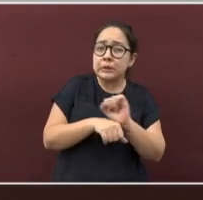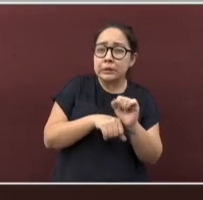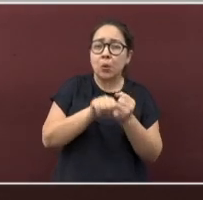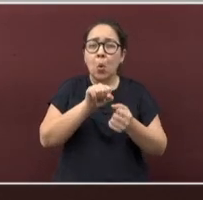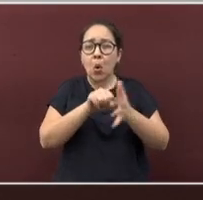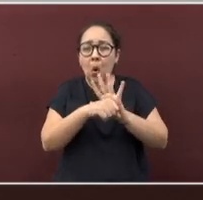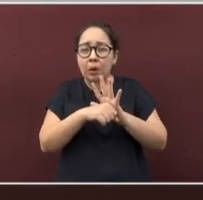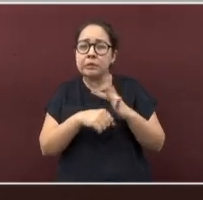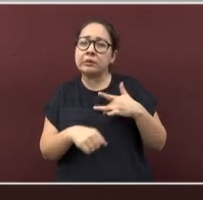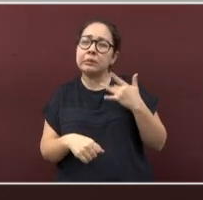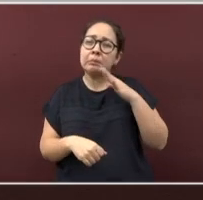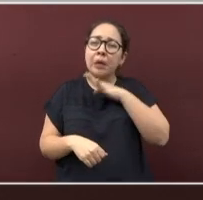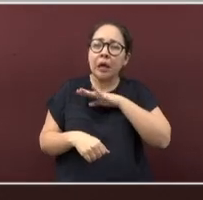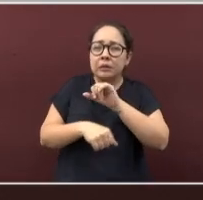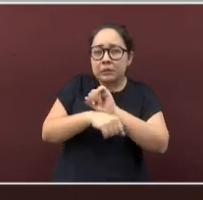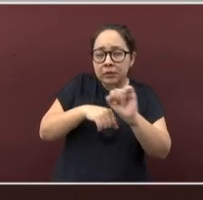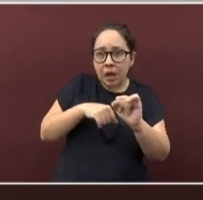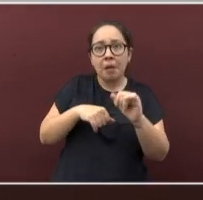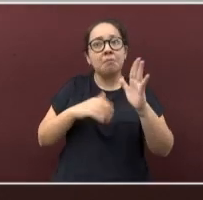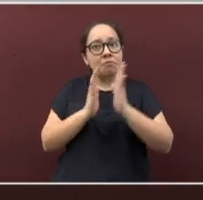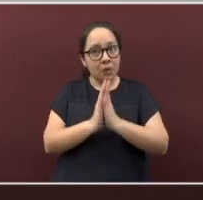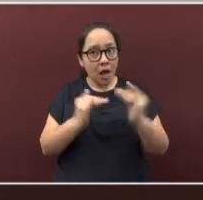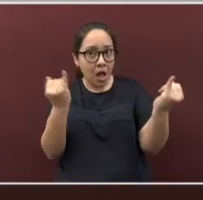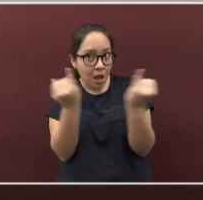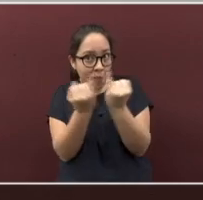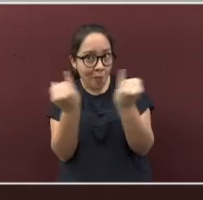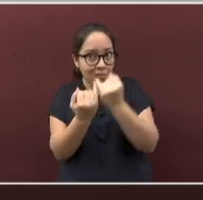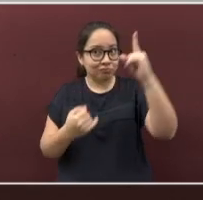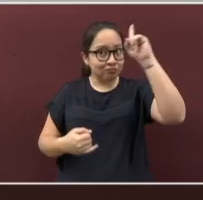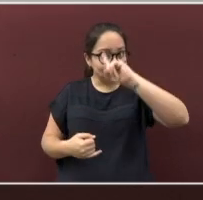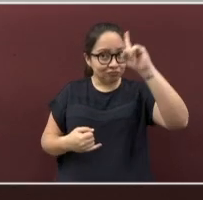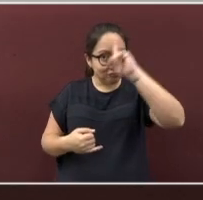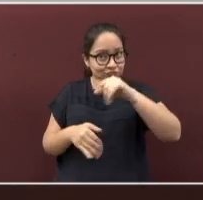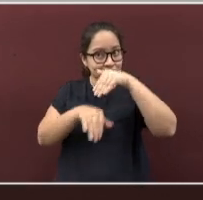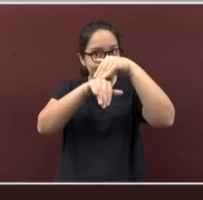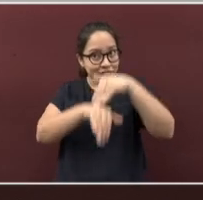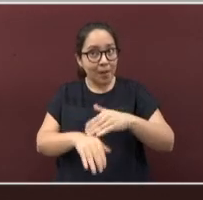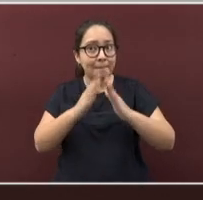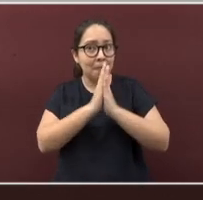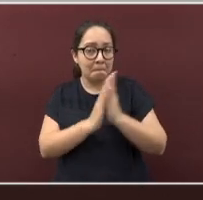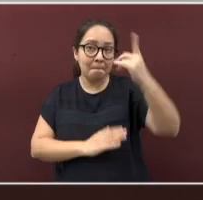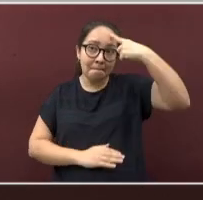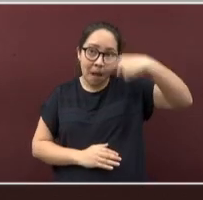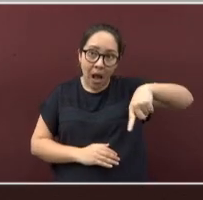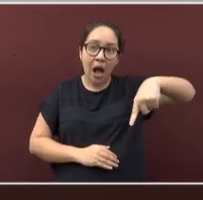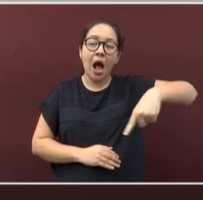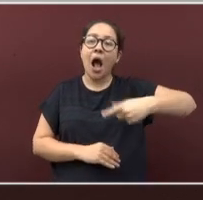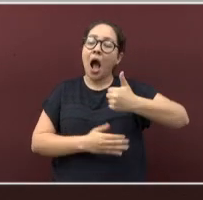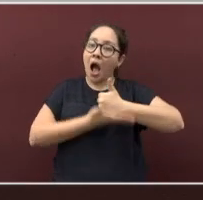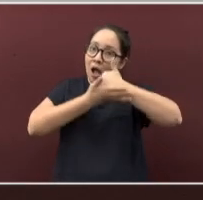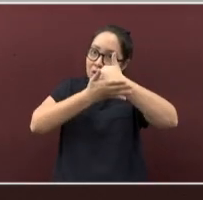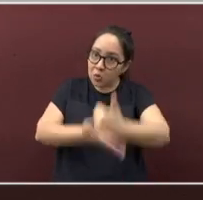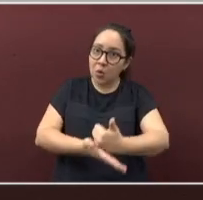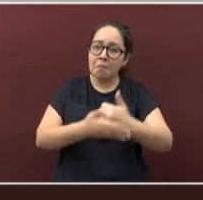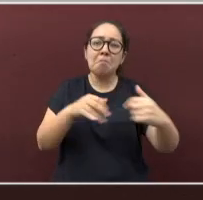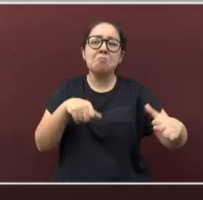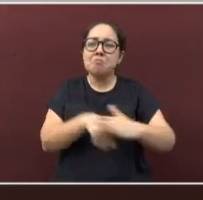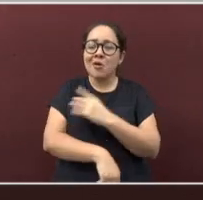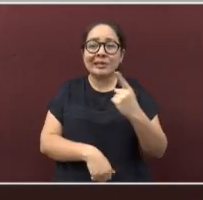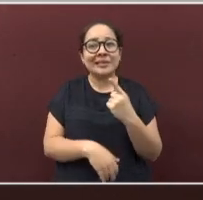por favor esta sugerencia porque igualmente les va a ayudar digo esto porque